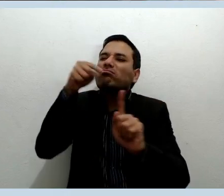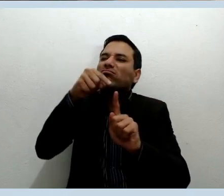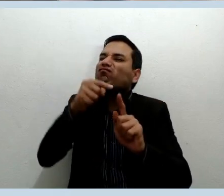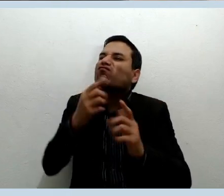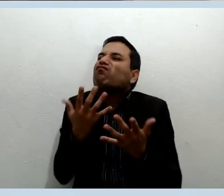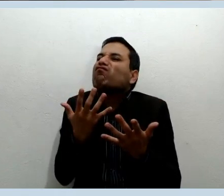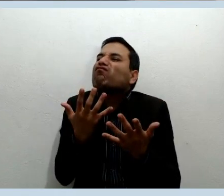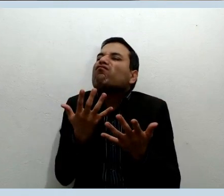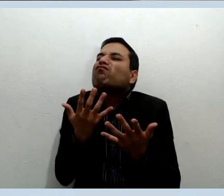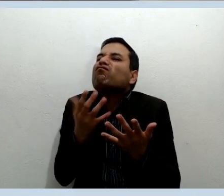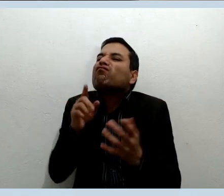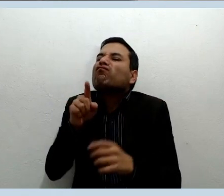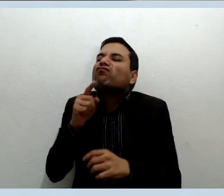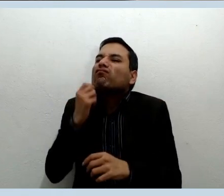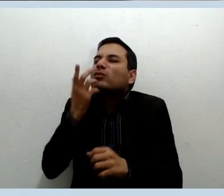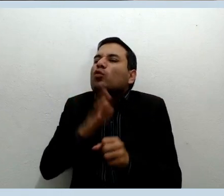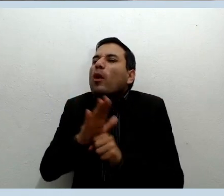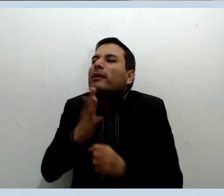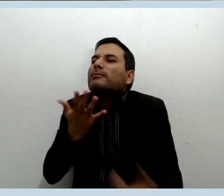tres